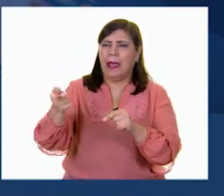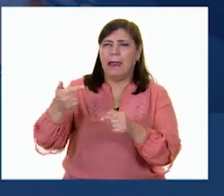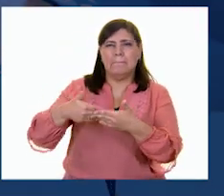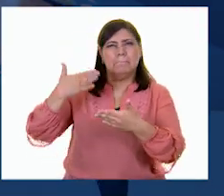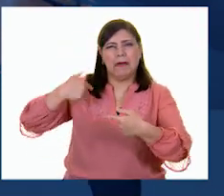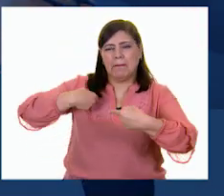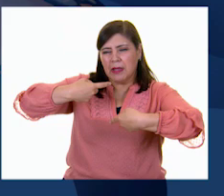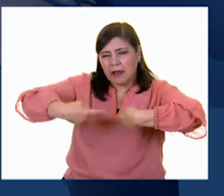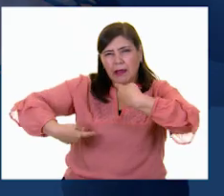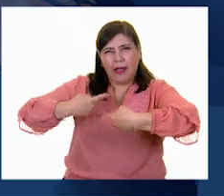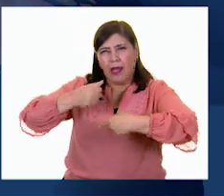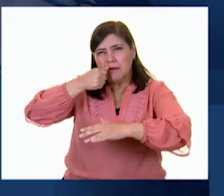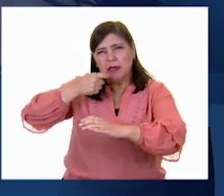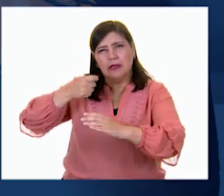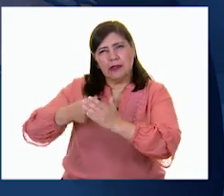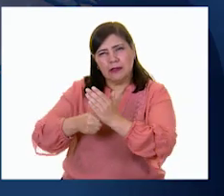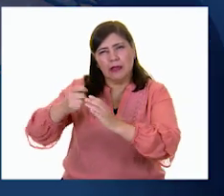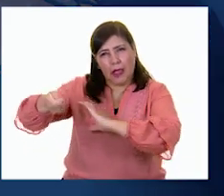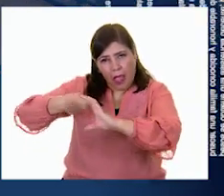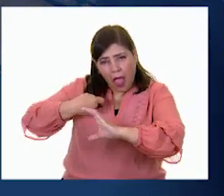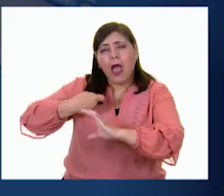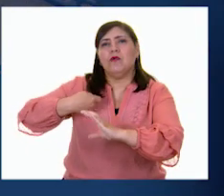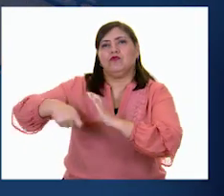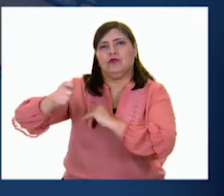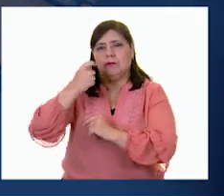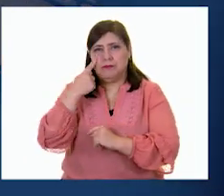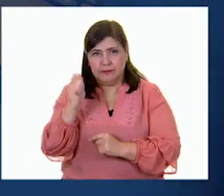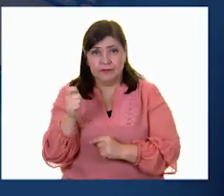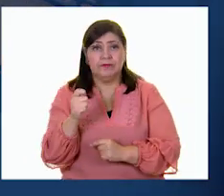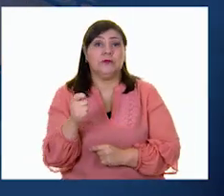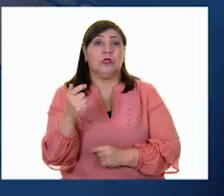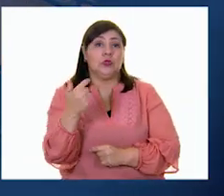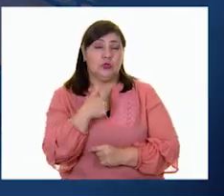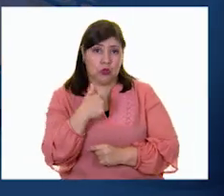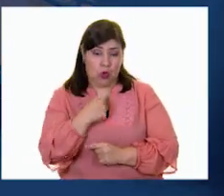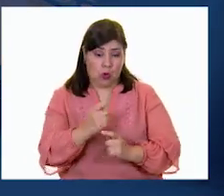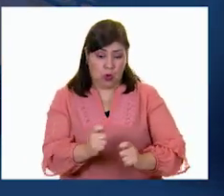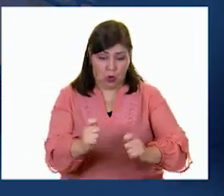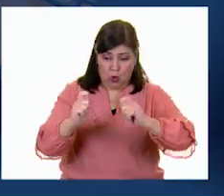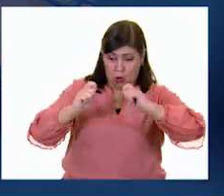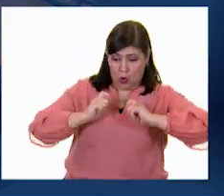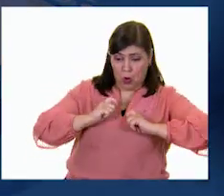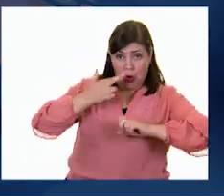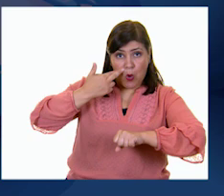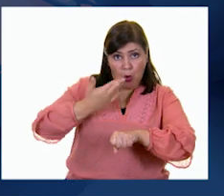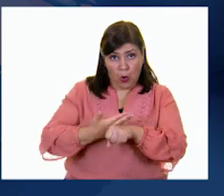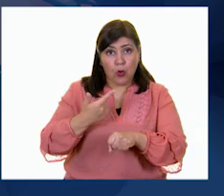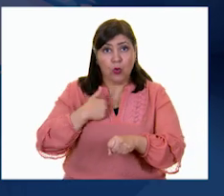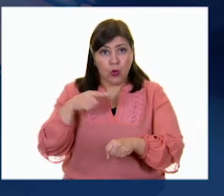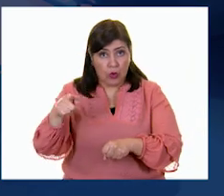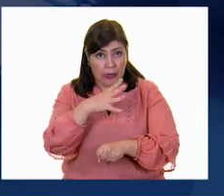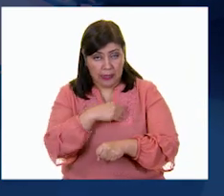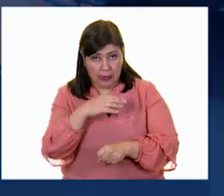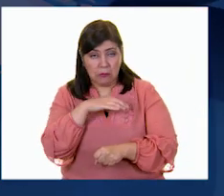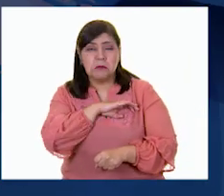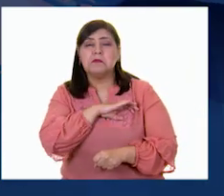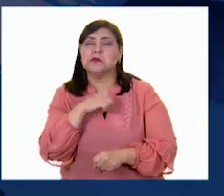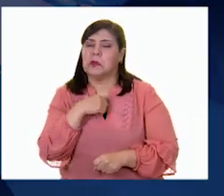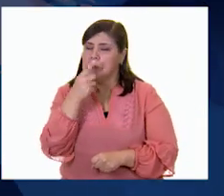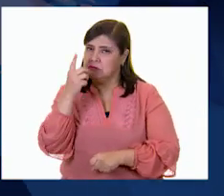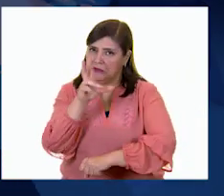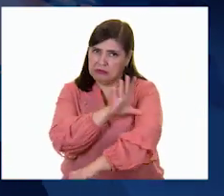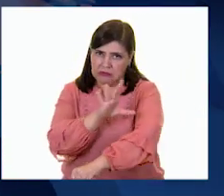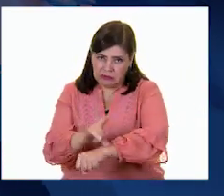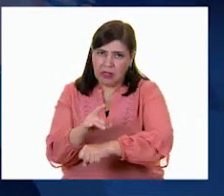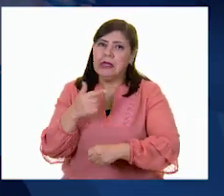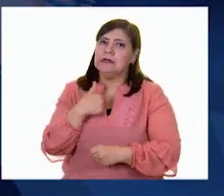que se sirve hacerme. En cuanto a que si admito el cargo del tutor de su expresado hijo, le diré a usted con toda franqueza que